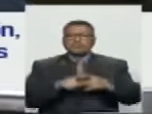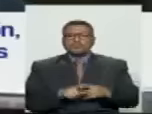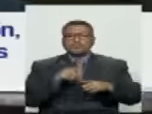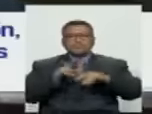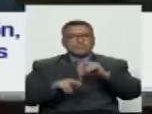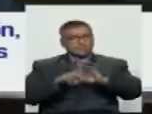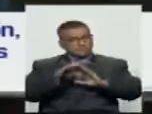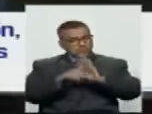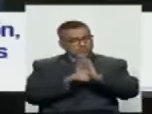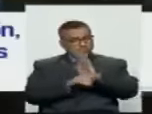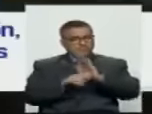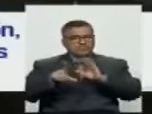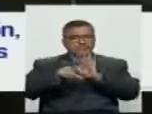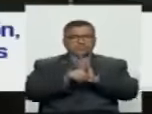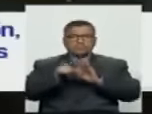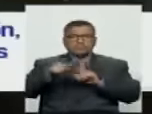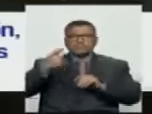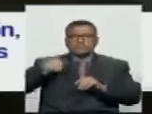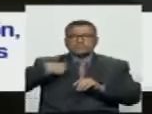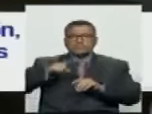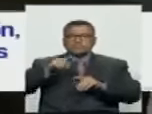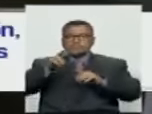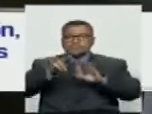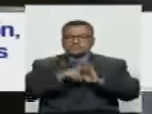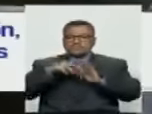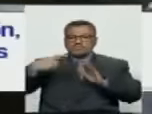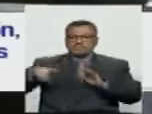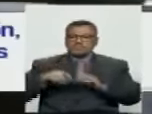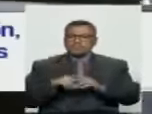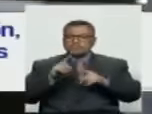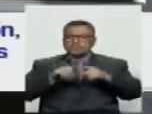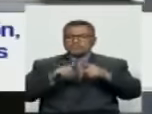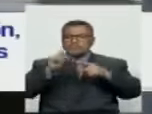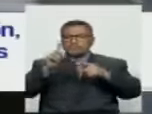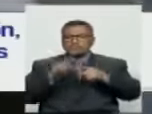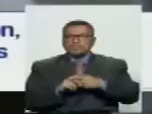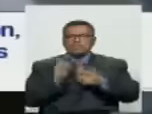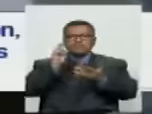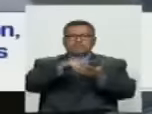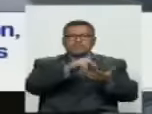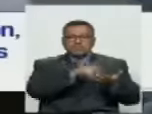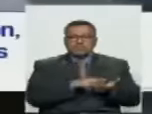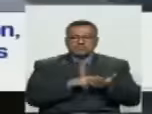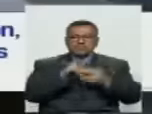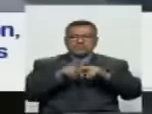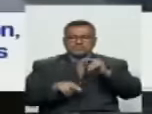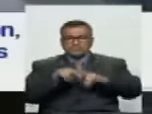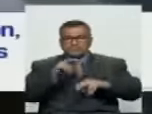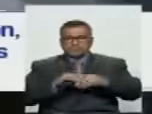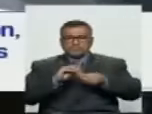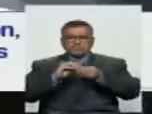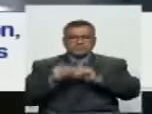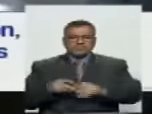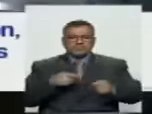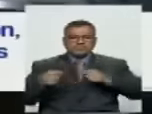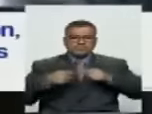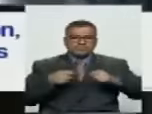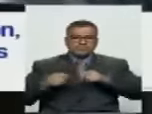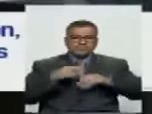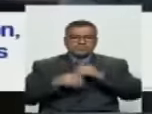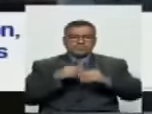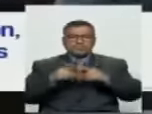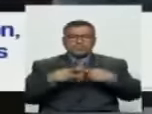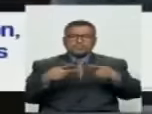constituidas de conformidad con la ley, tienen los siguientes derechos. 1. Participar en la formación, ejecución y control de la